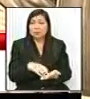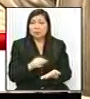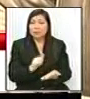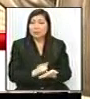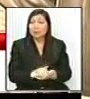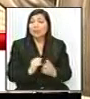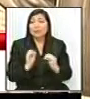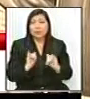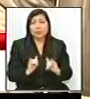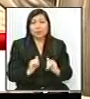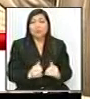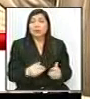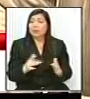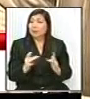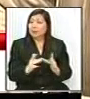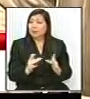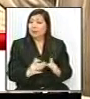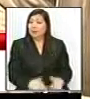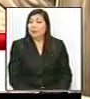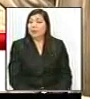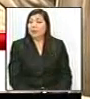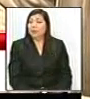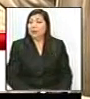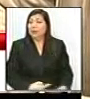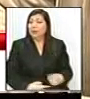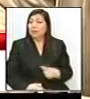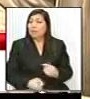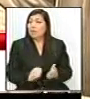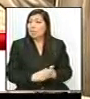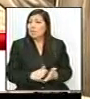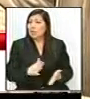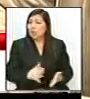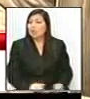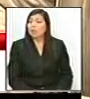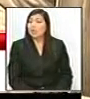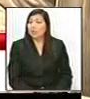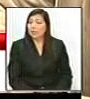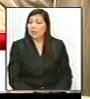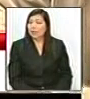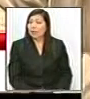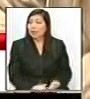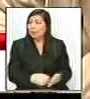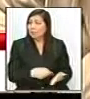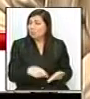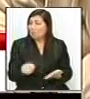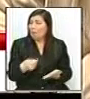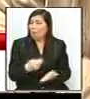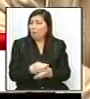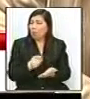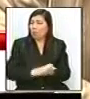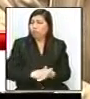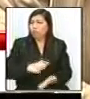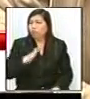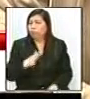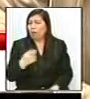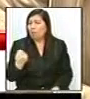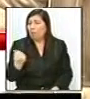poblados, que se sienta el impacto, que se traen sus riquezas y que se llevan buenos sueldos.